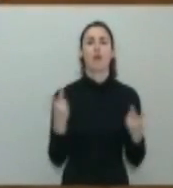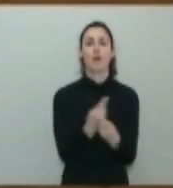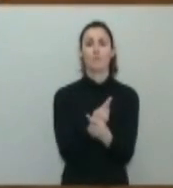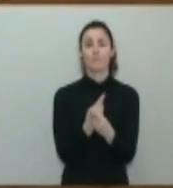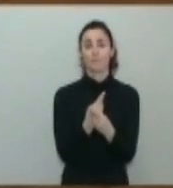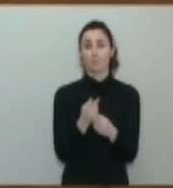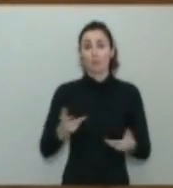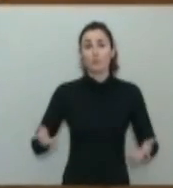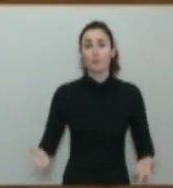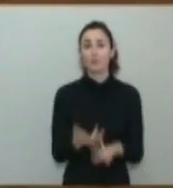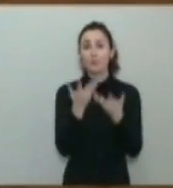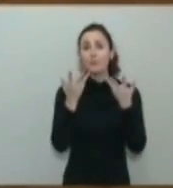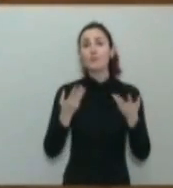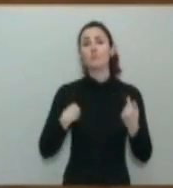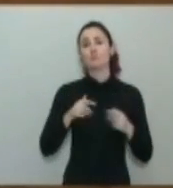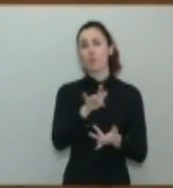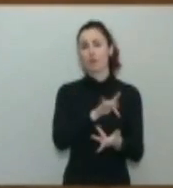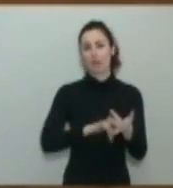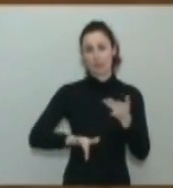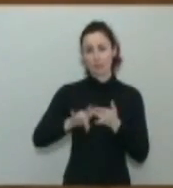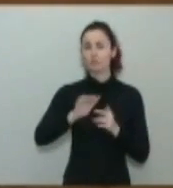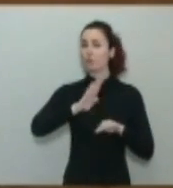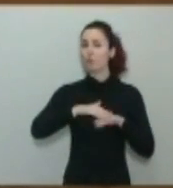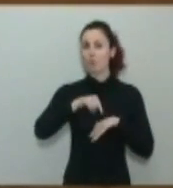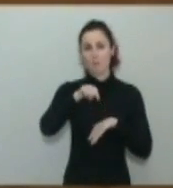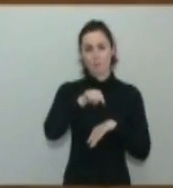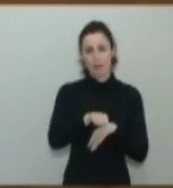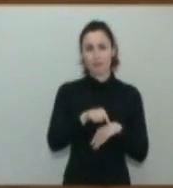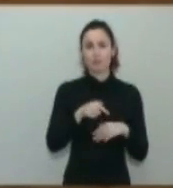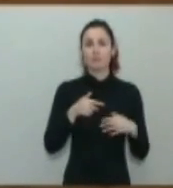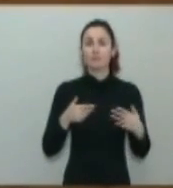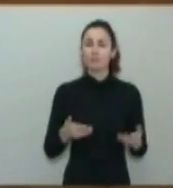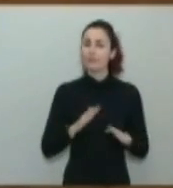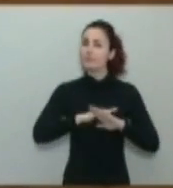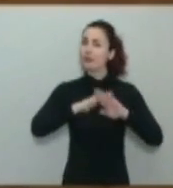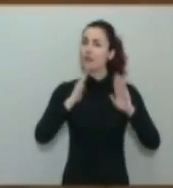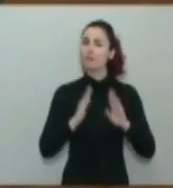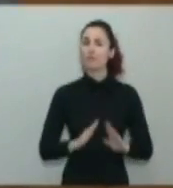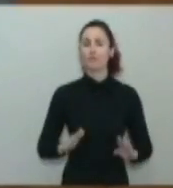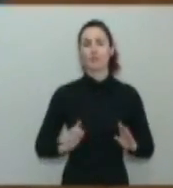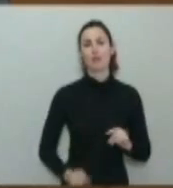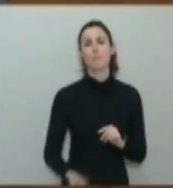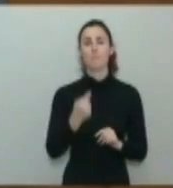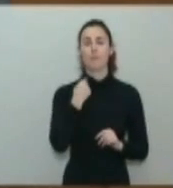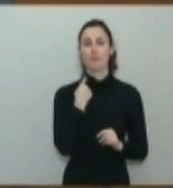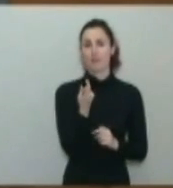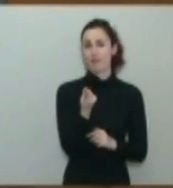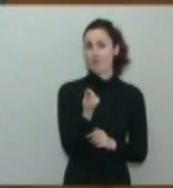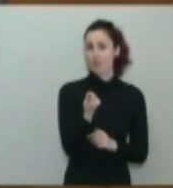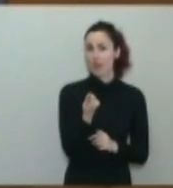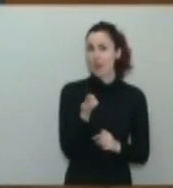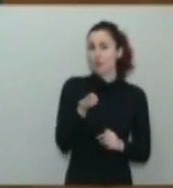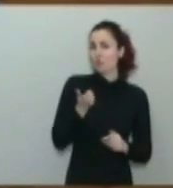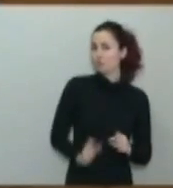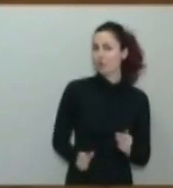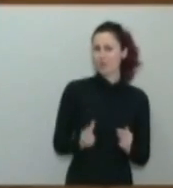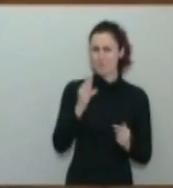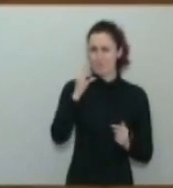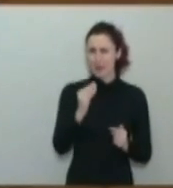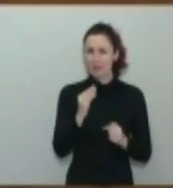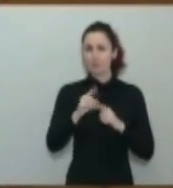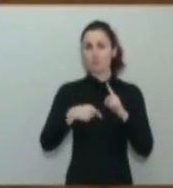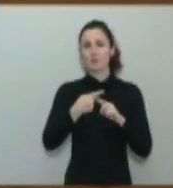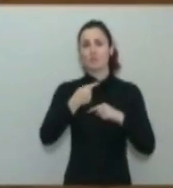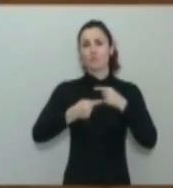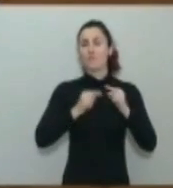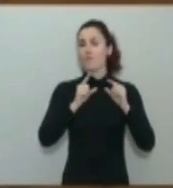promovidos con motivo de la presente crisis económica. Y de este modo, la pérdida de poder adquisitivo general de las familias españolas y,